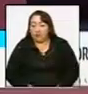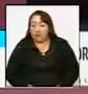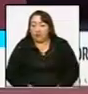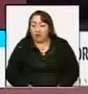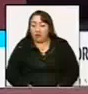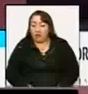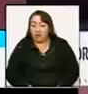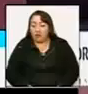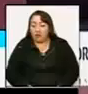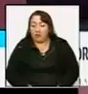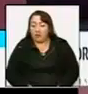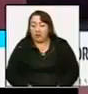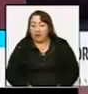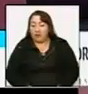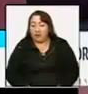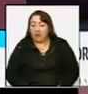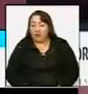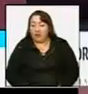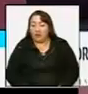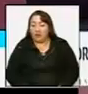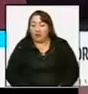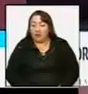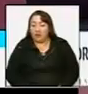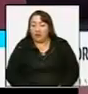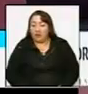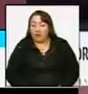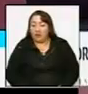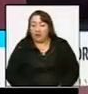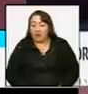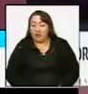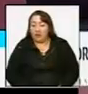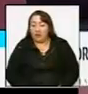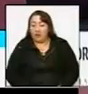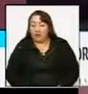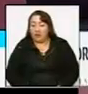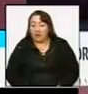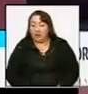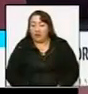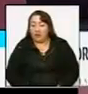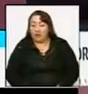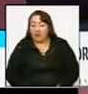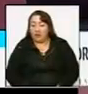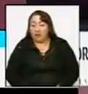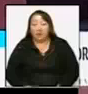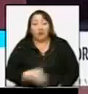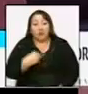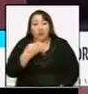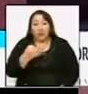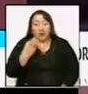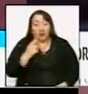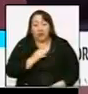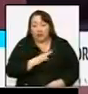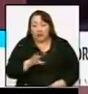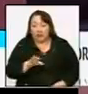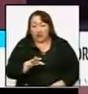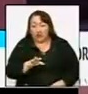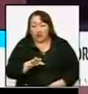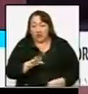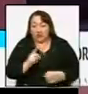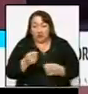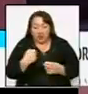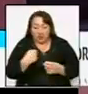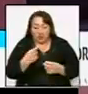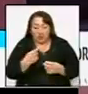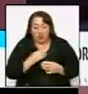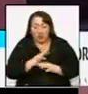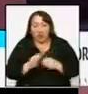condición... Después no me escucha, no me va a entender. Presidente, Presidenta, yo realmente no estoy absolutamente de acuerdo en nada de